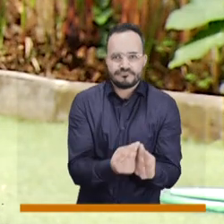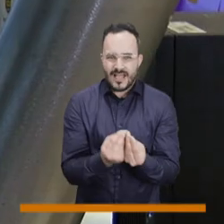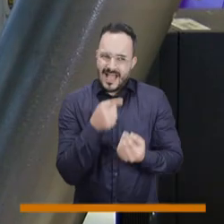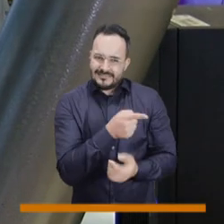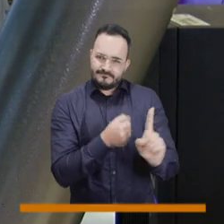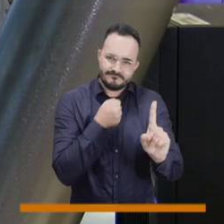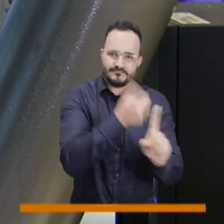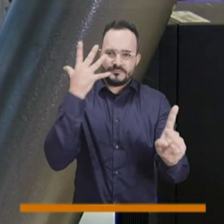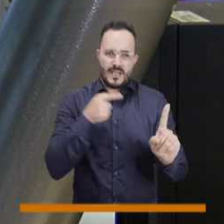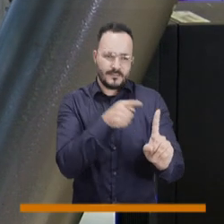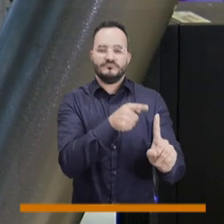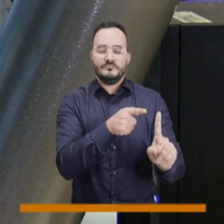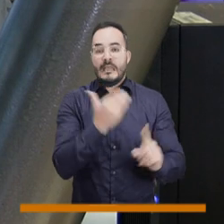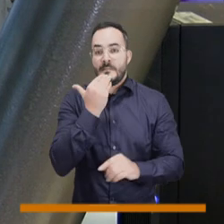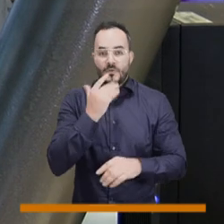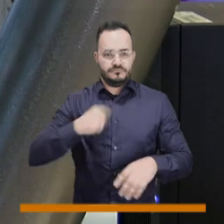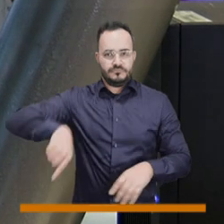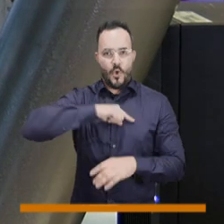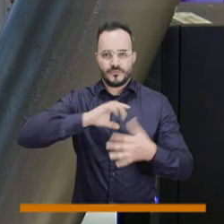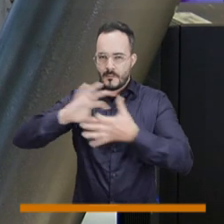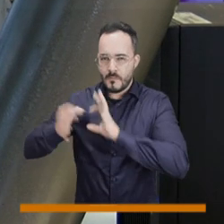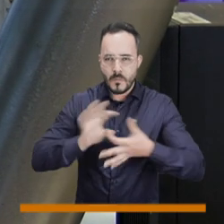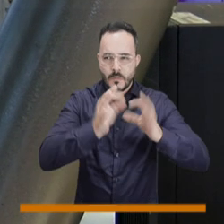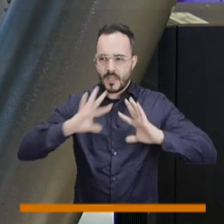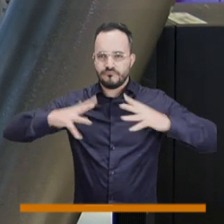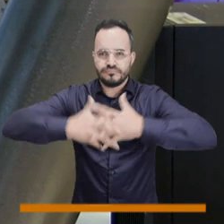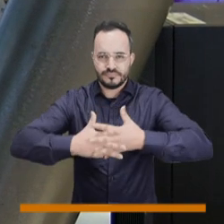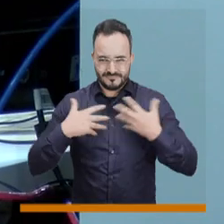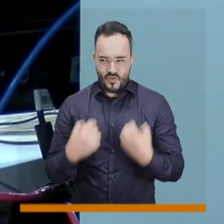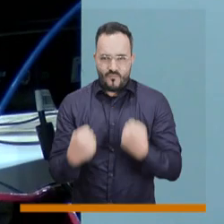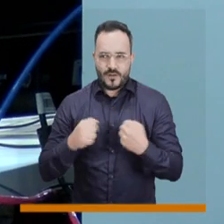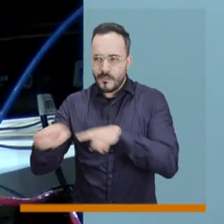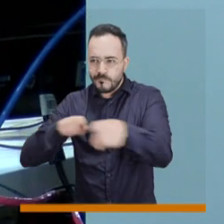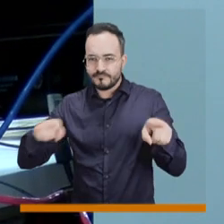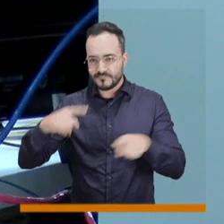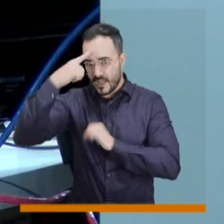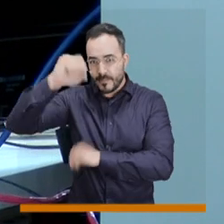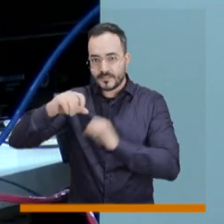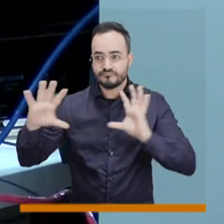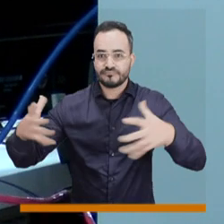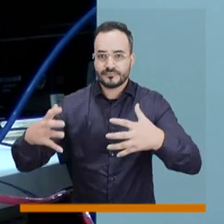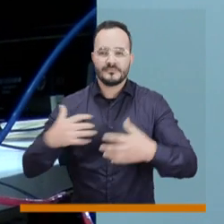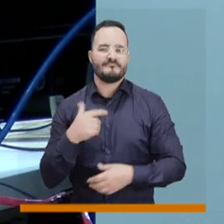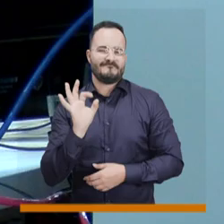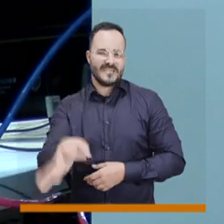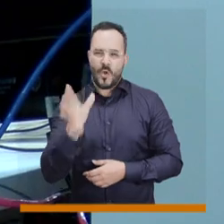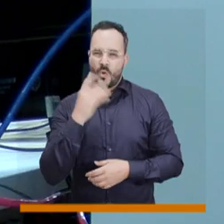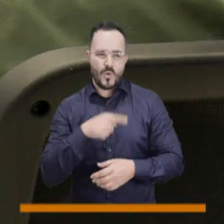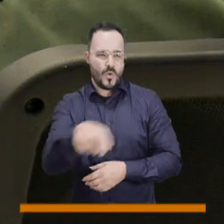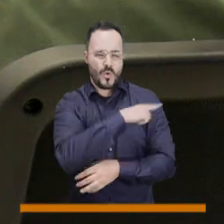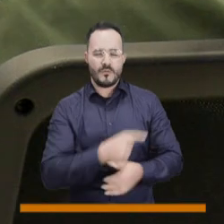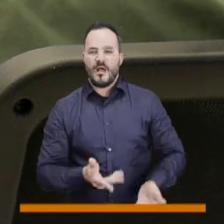que tenemos en la ciudad de Medellín. Y si nosotros articulamos de manera homogénea todas esas capacidades operacionales, posiblemente no vamos a